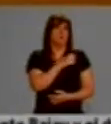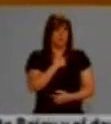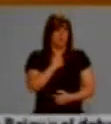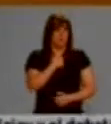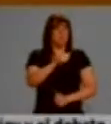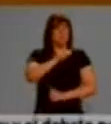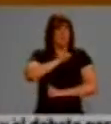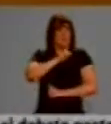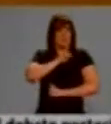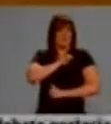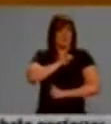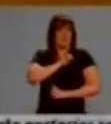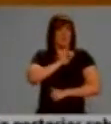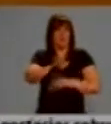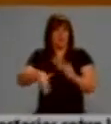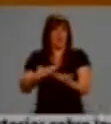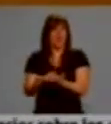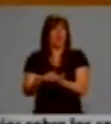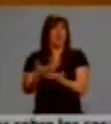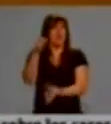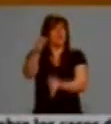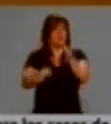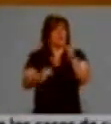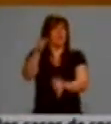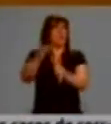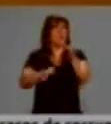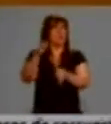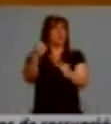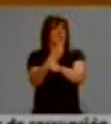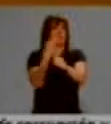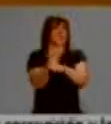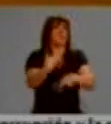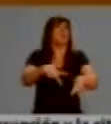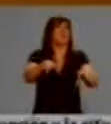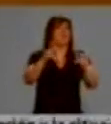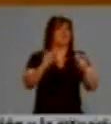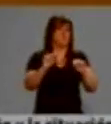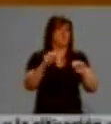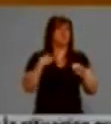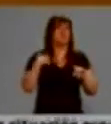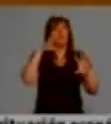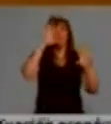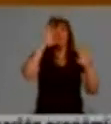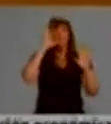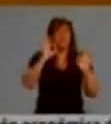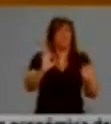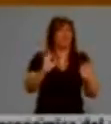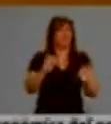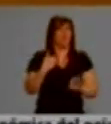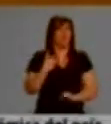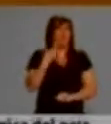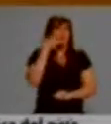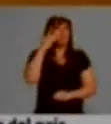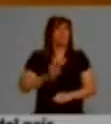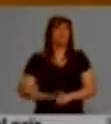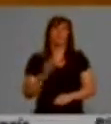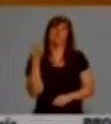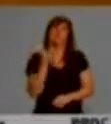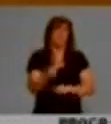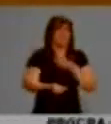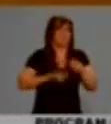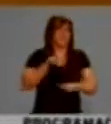esperaré a que la justicia acabe su trabajo. Es lo razonable y lo que me parece que hay que